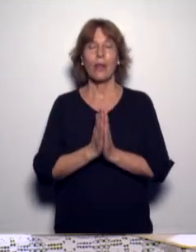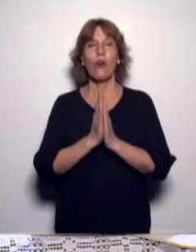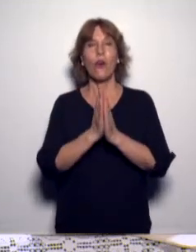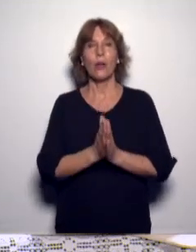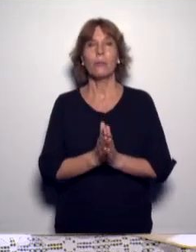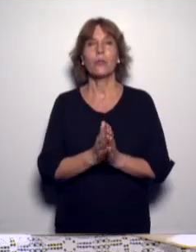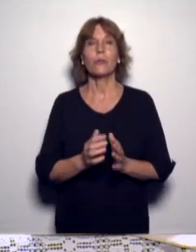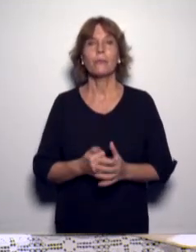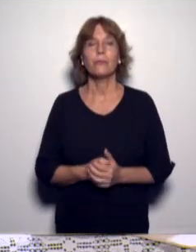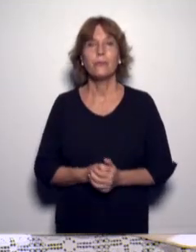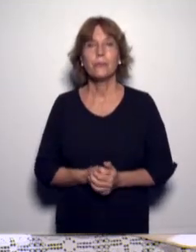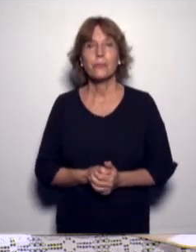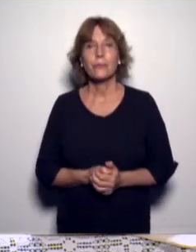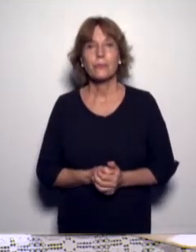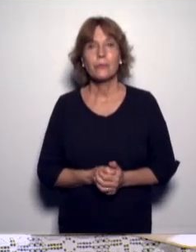Oremos.